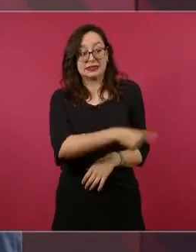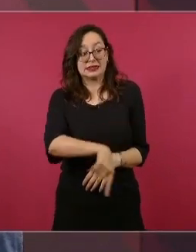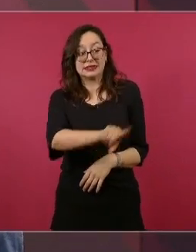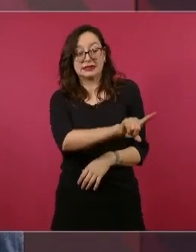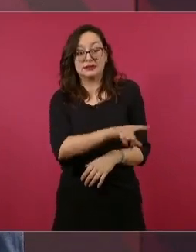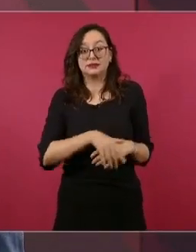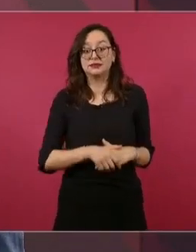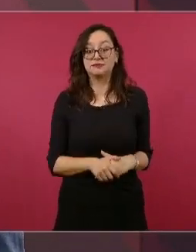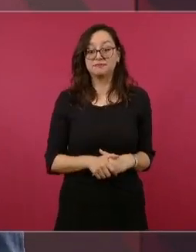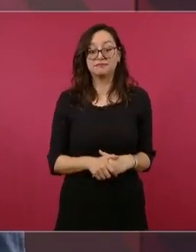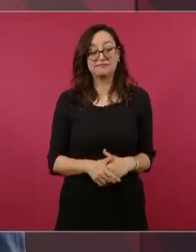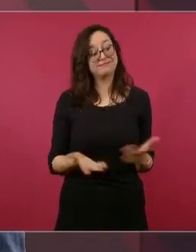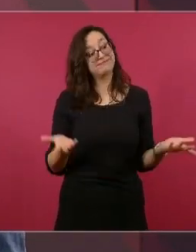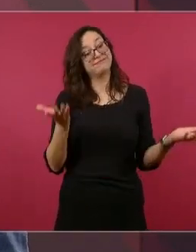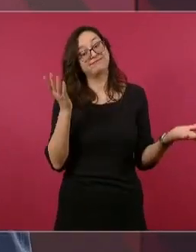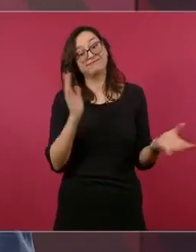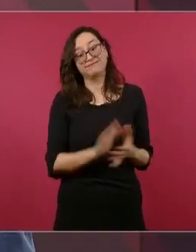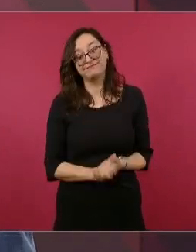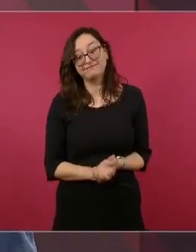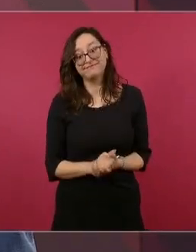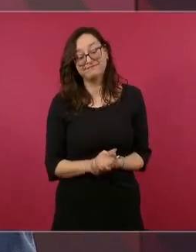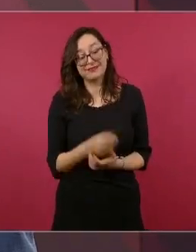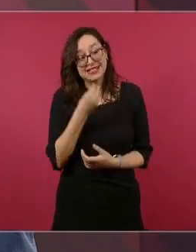se quedaron con las ganas